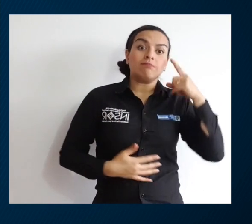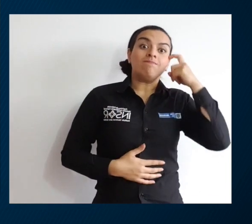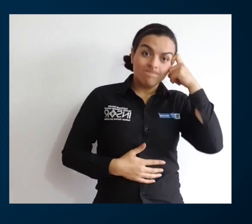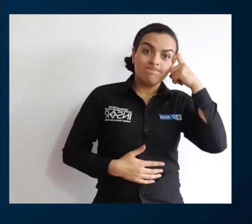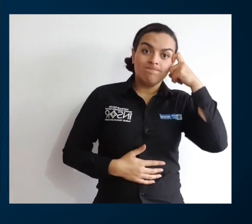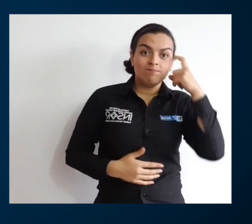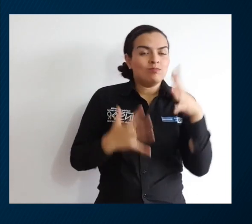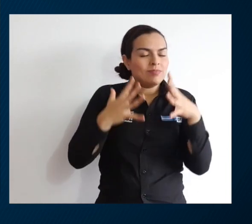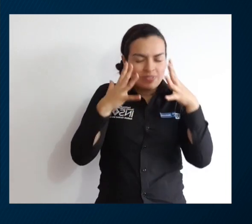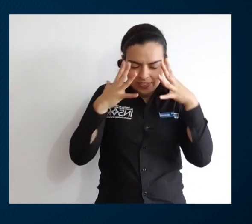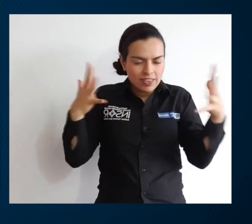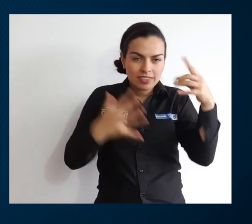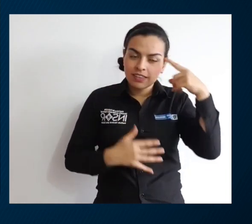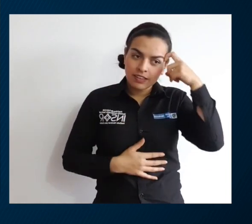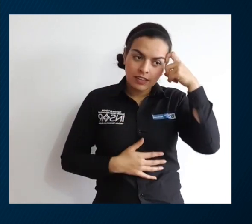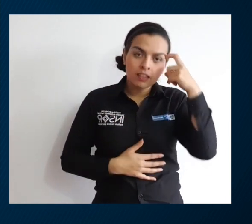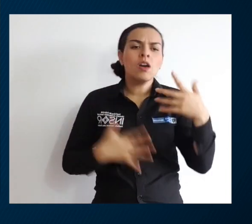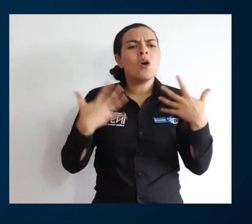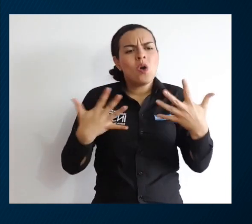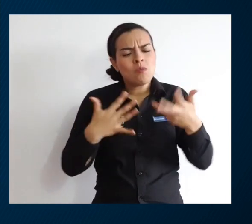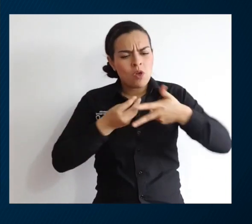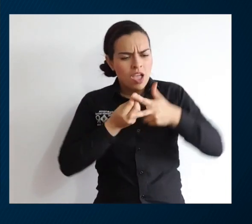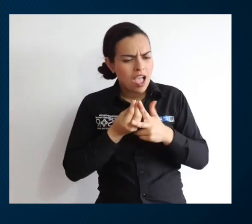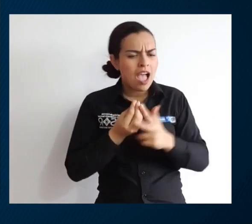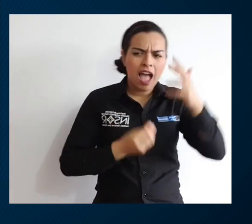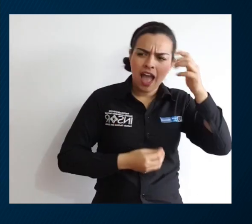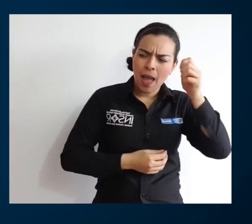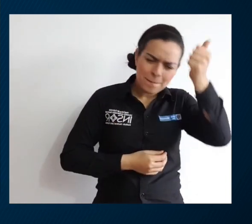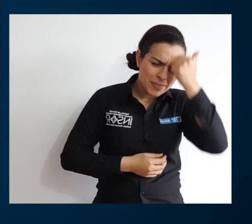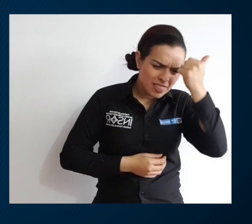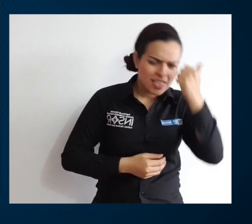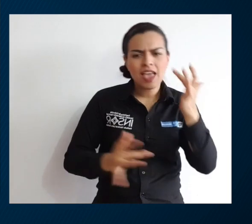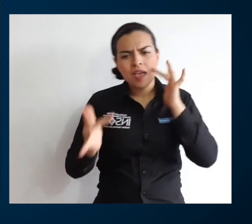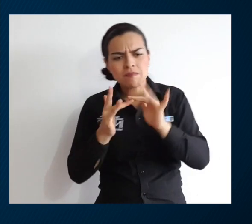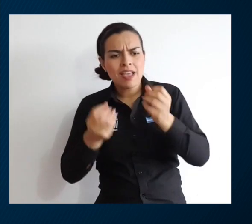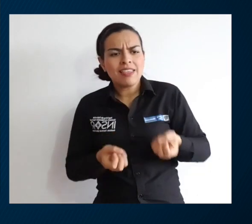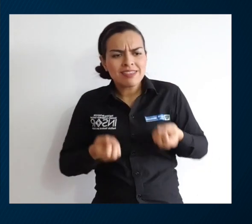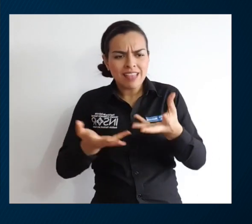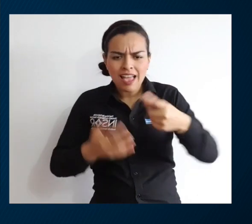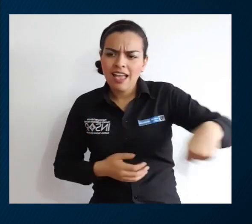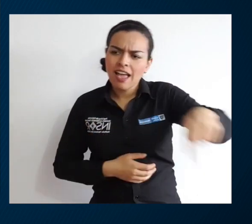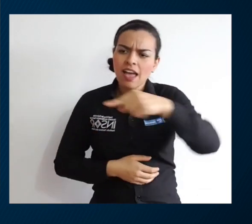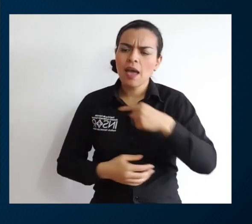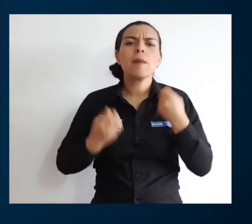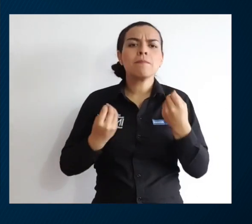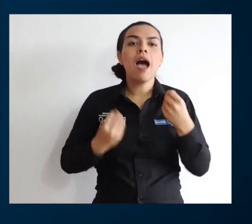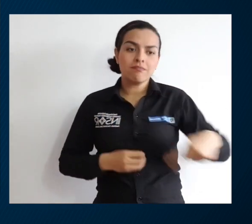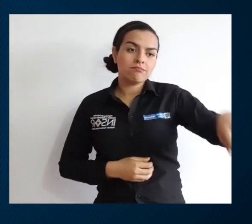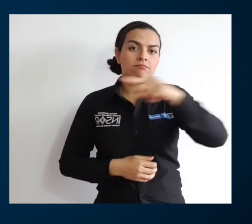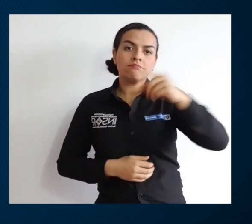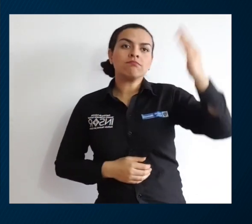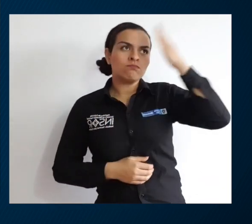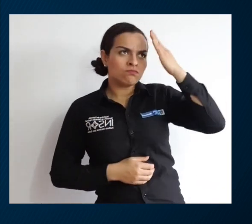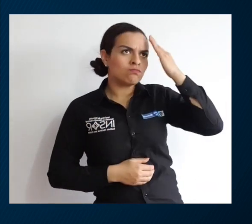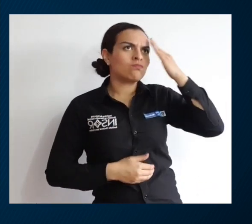enlace. Pero esas dos estrategias, cualquiera que sea, nos puso en un reto enorme, y es en diseñar materiales